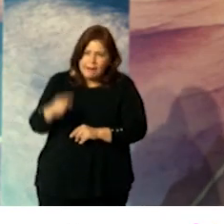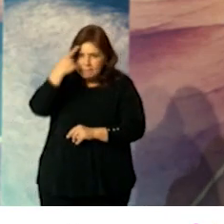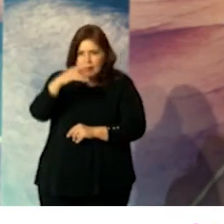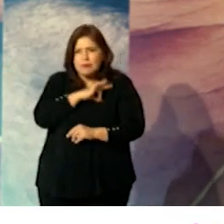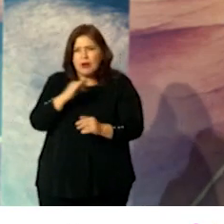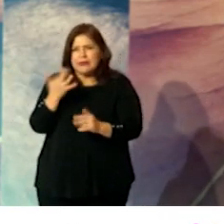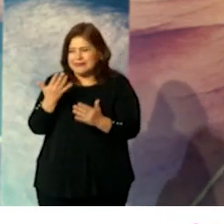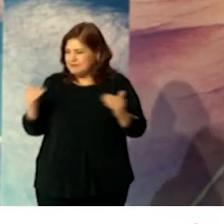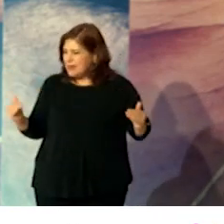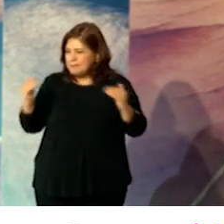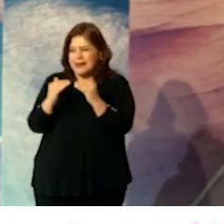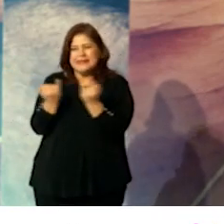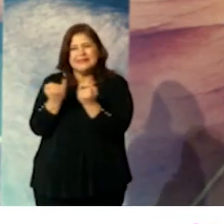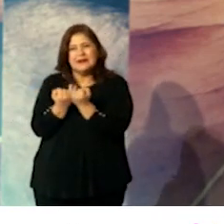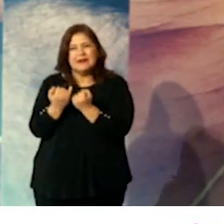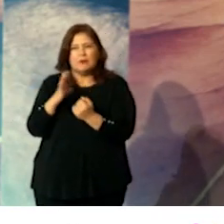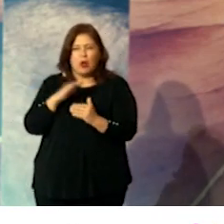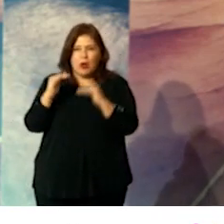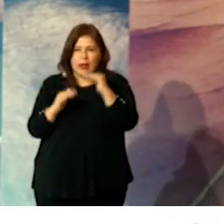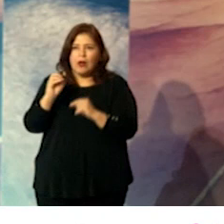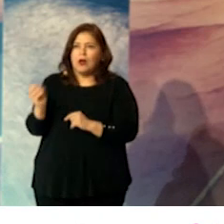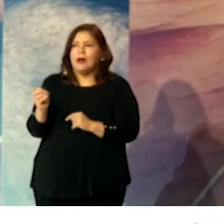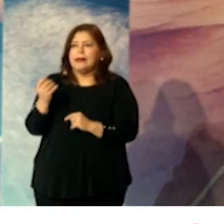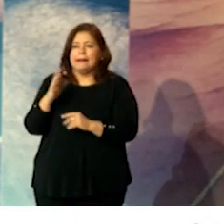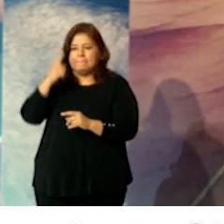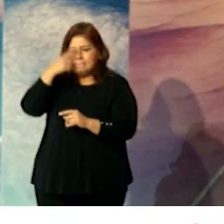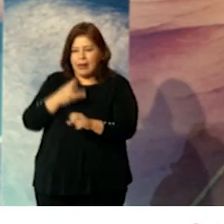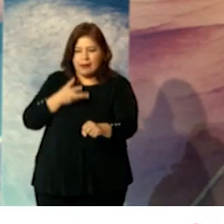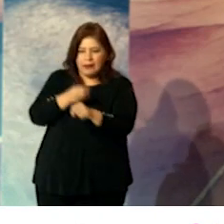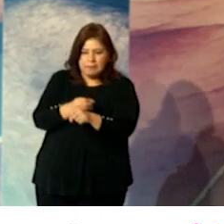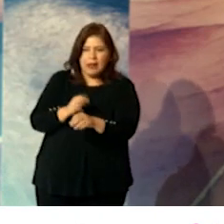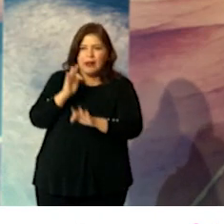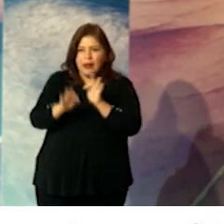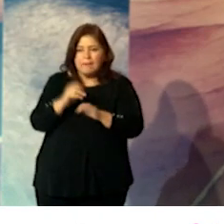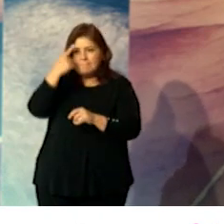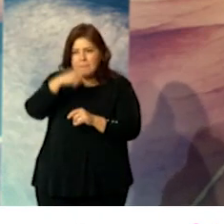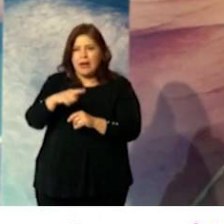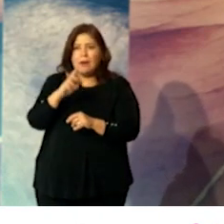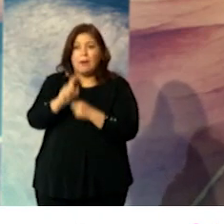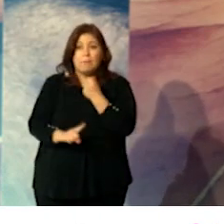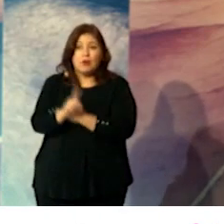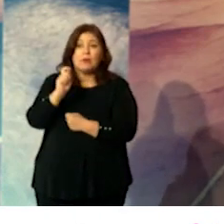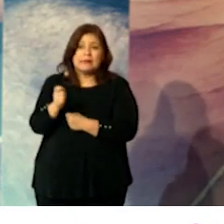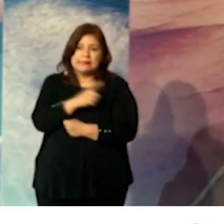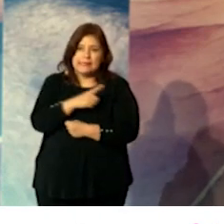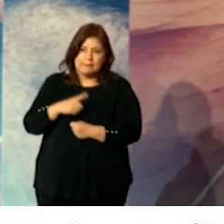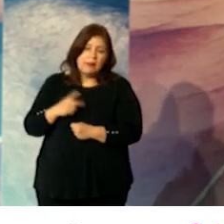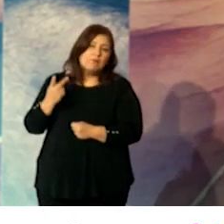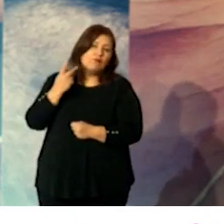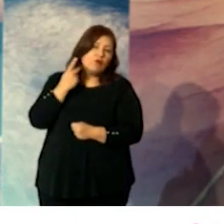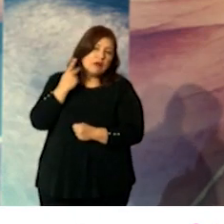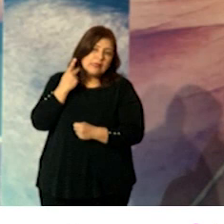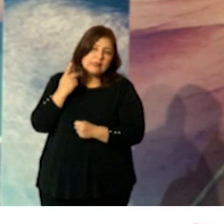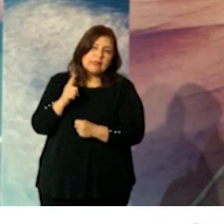la desigualdad. Y la pastilla, el antídoto para el tema de la crisis climática es la política climática